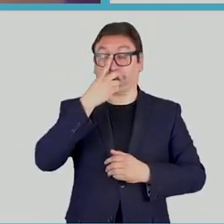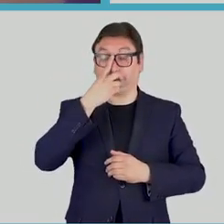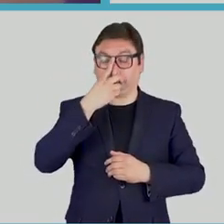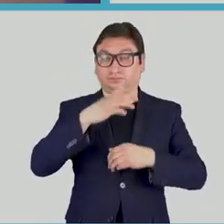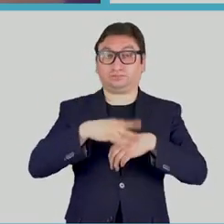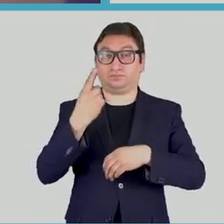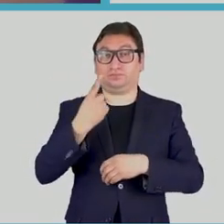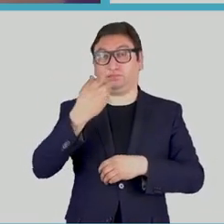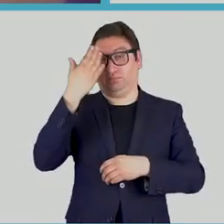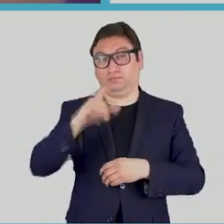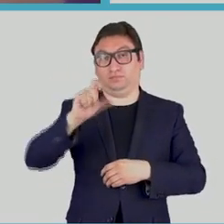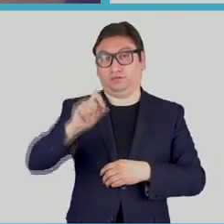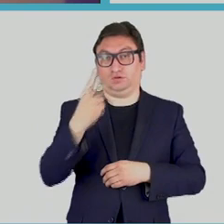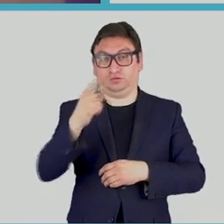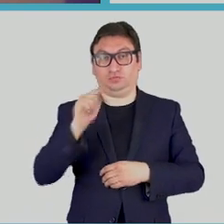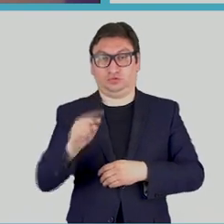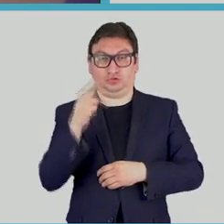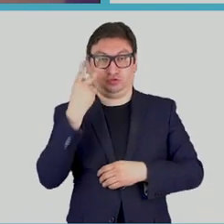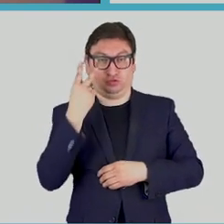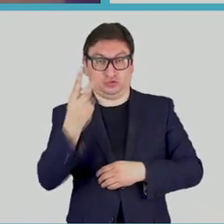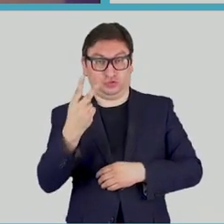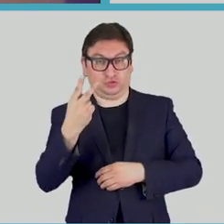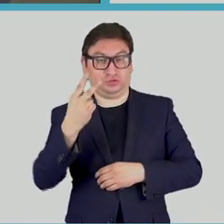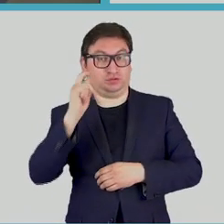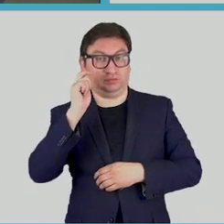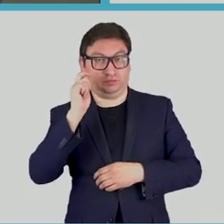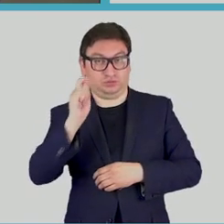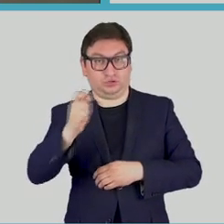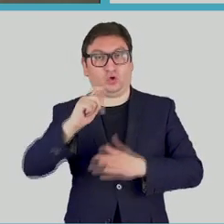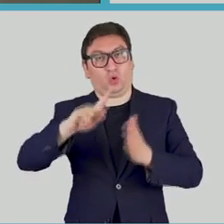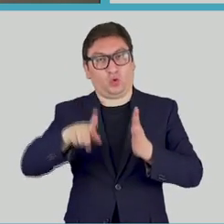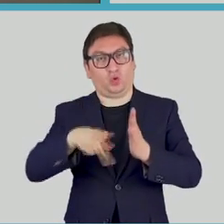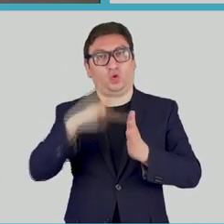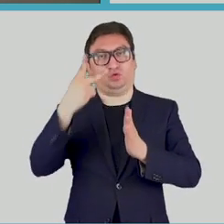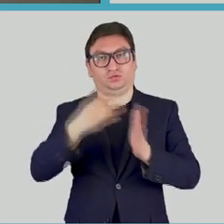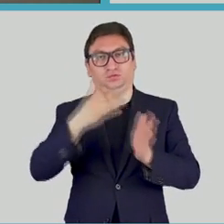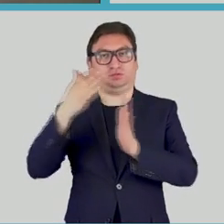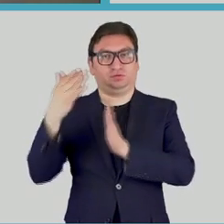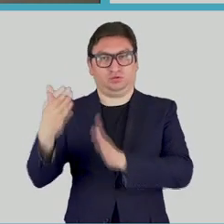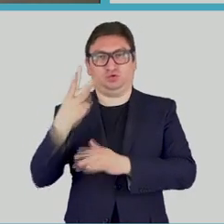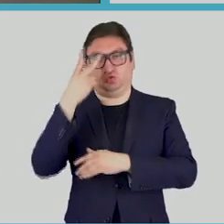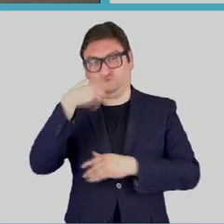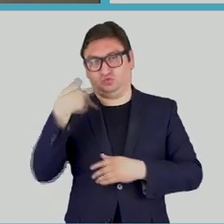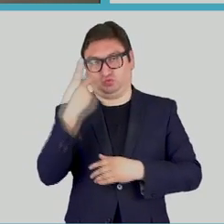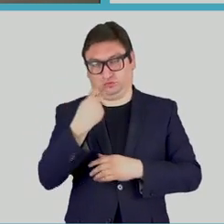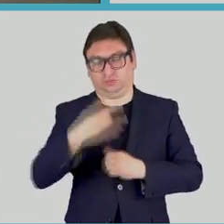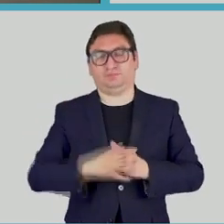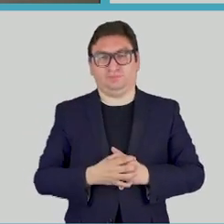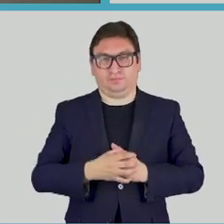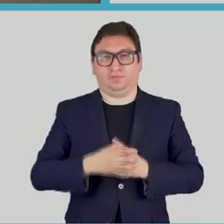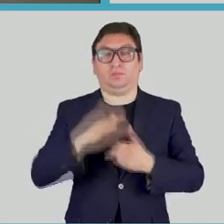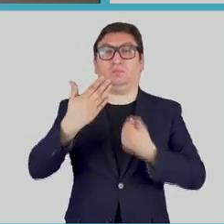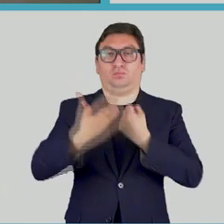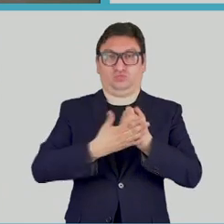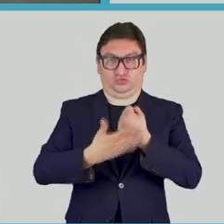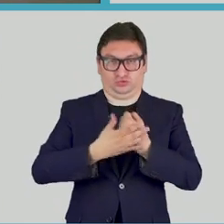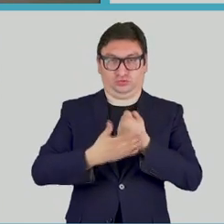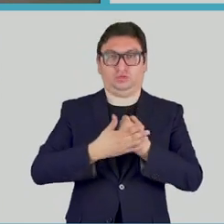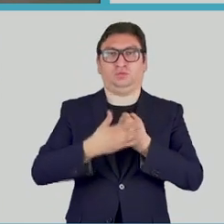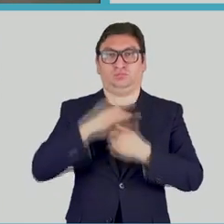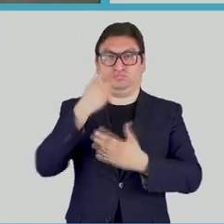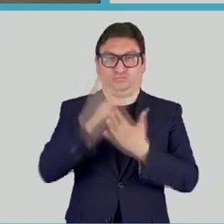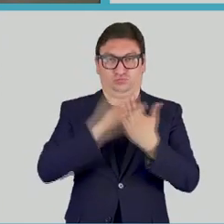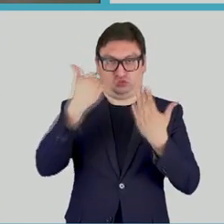ocurre Pues porque Efectivamente 22.2 es una retransmisión con estas dos horas de desfase Próximamente